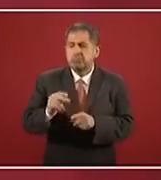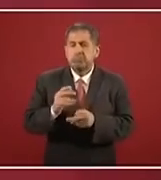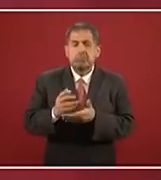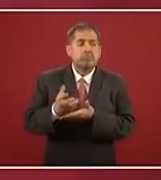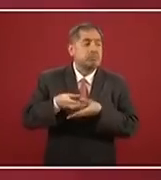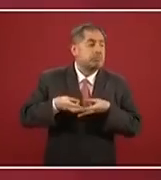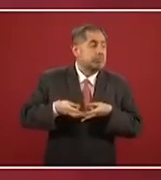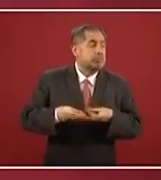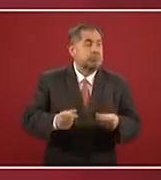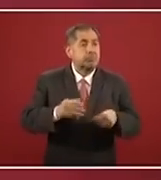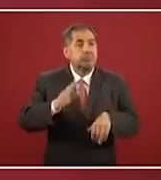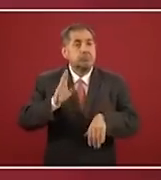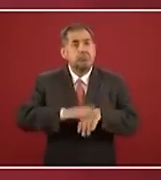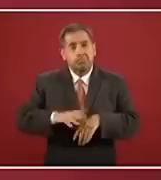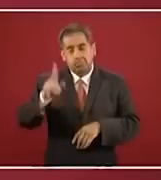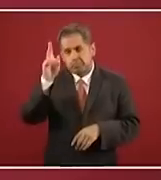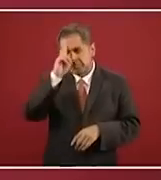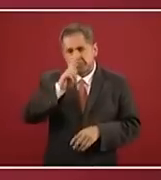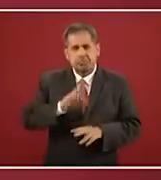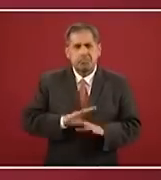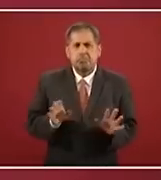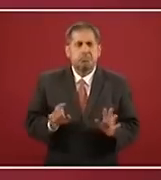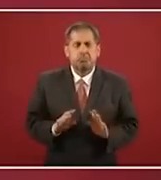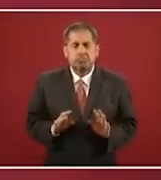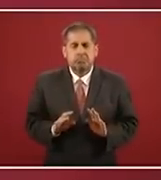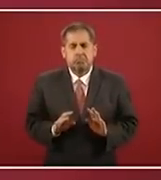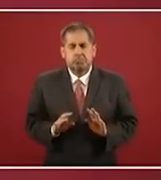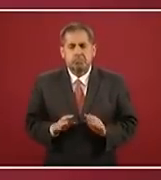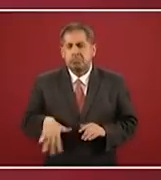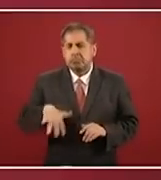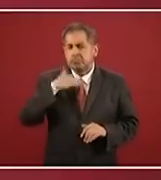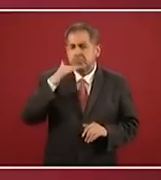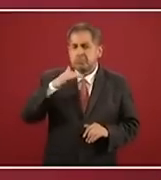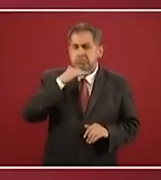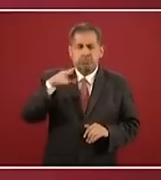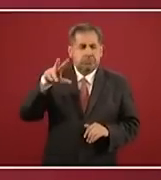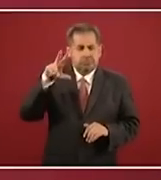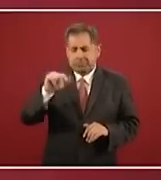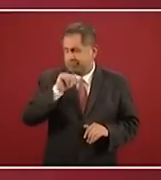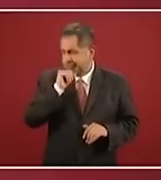esa es la fórmula no se permitió la corrupción